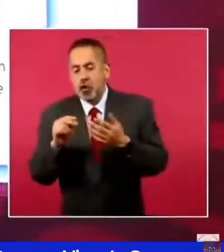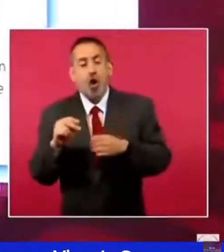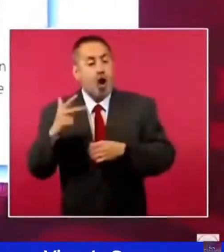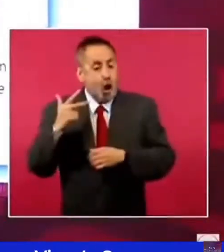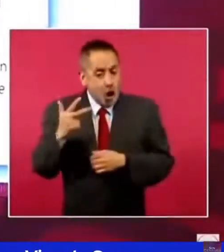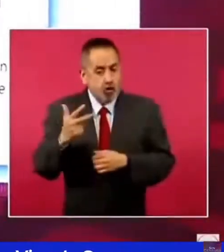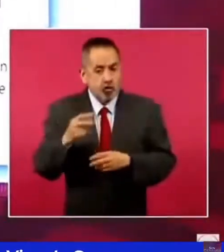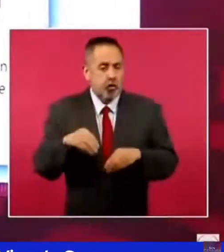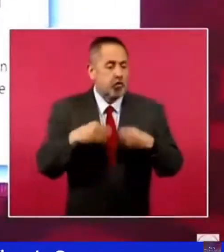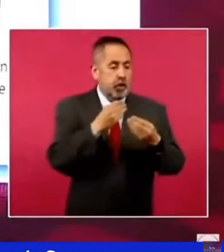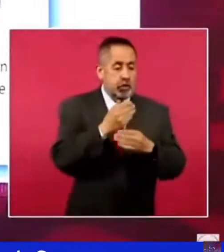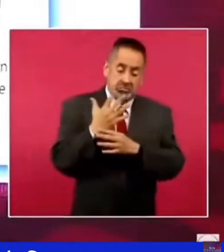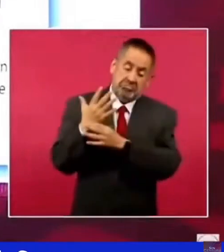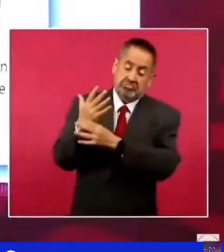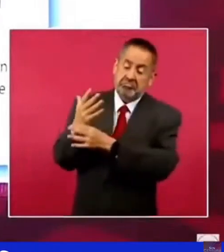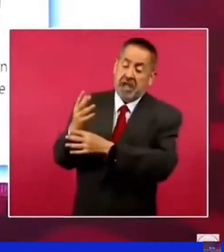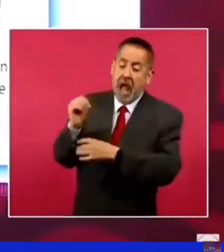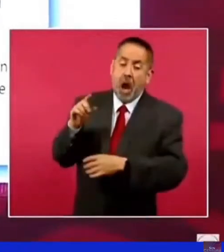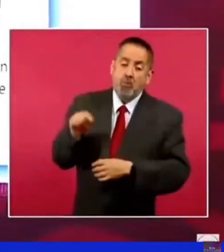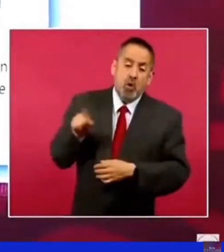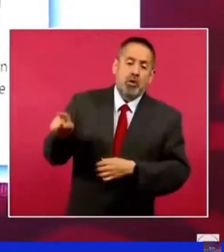sea,